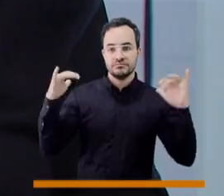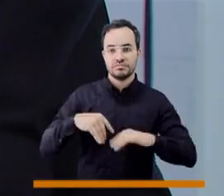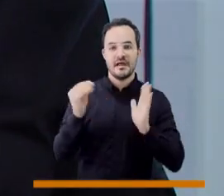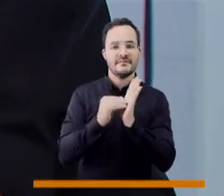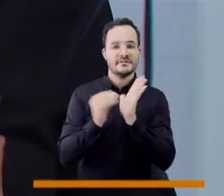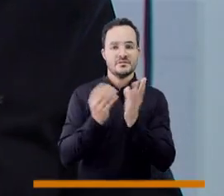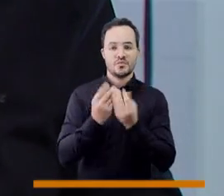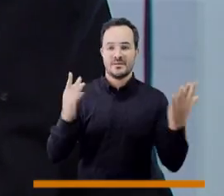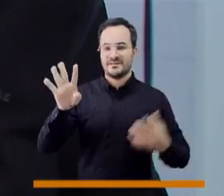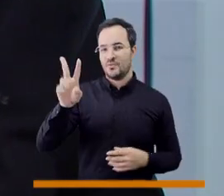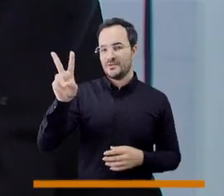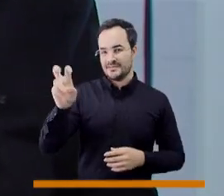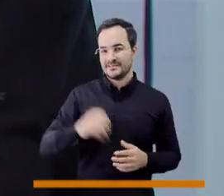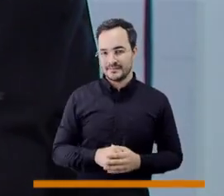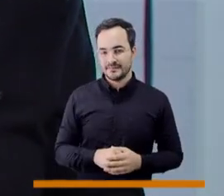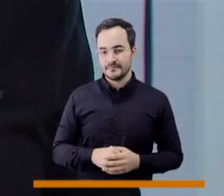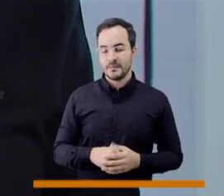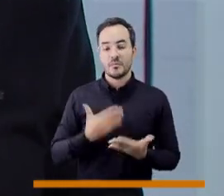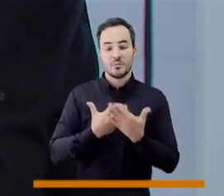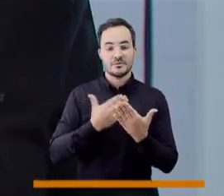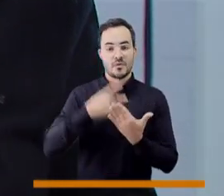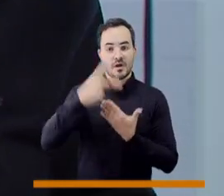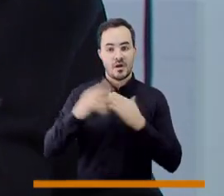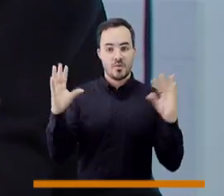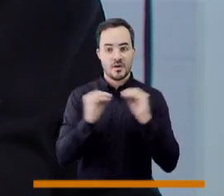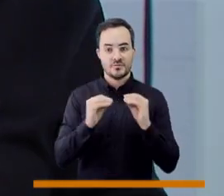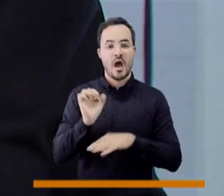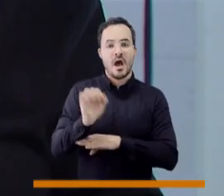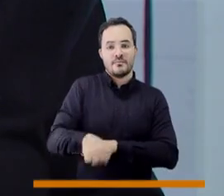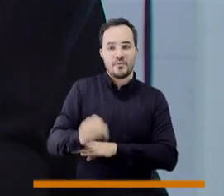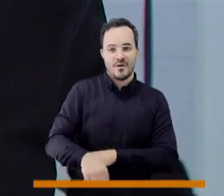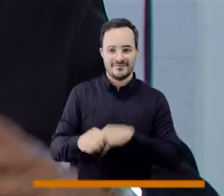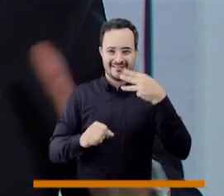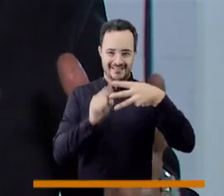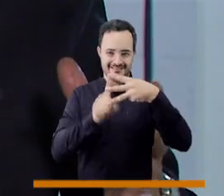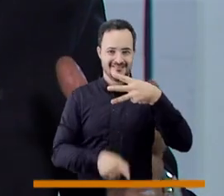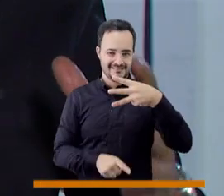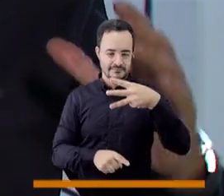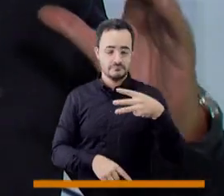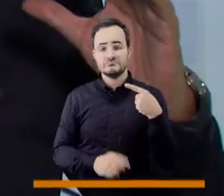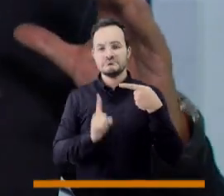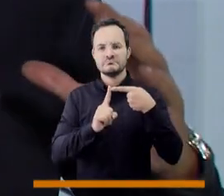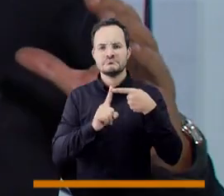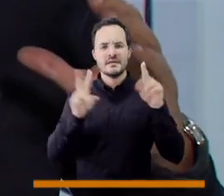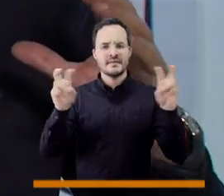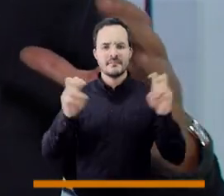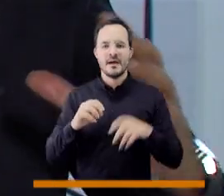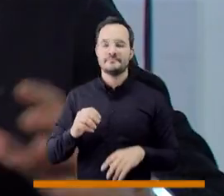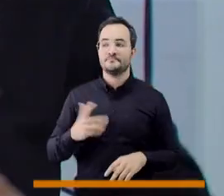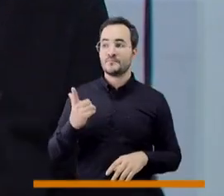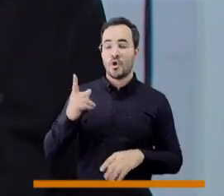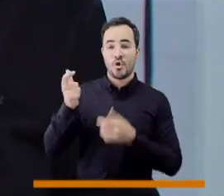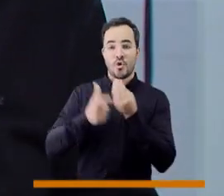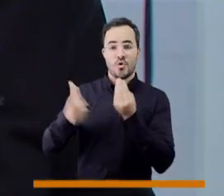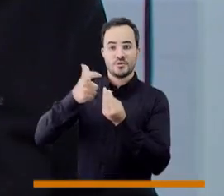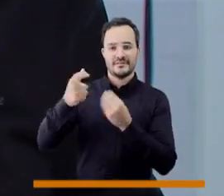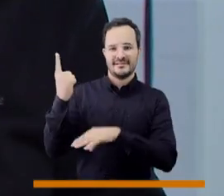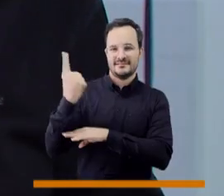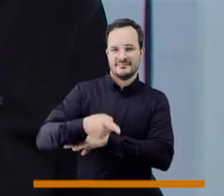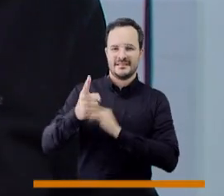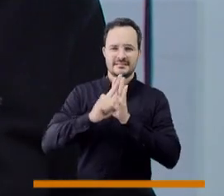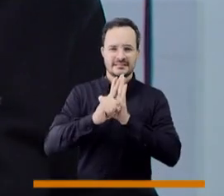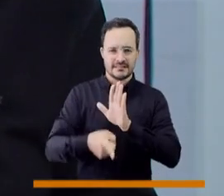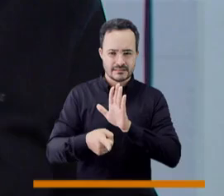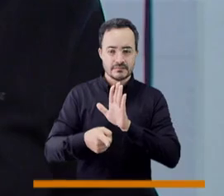...47 sesiones de control político. 3 acuerdos aprobados muy importantes. Uno, para que Medellín cumpla una sentencia de